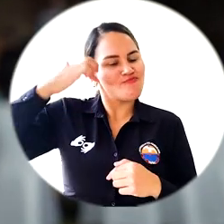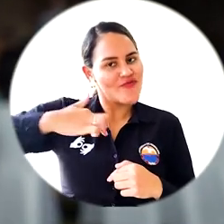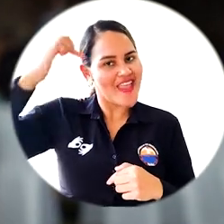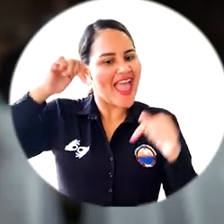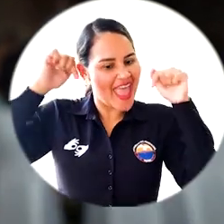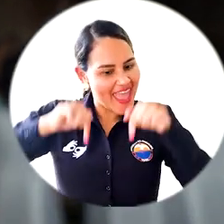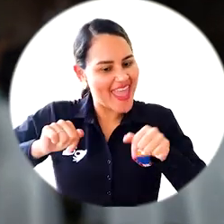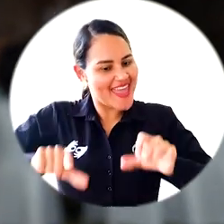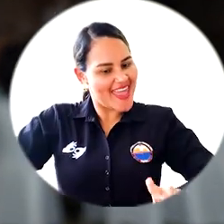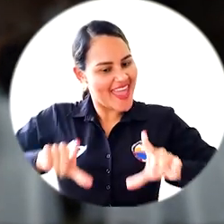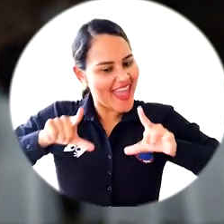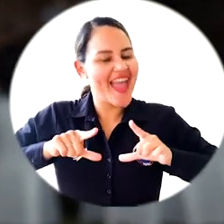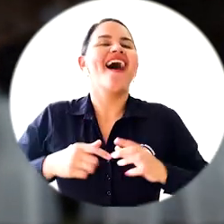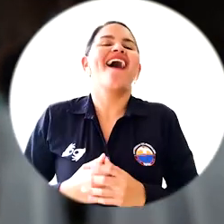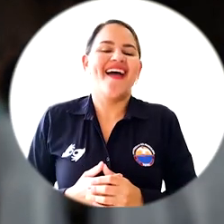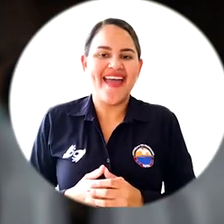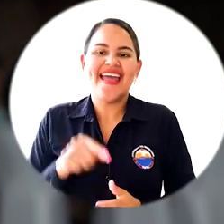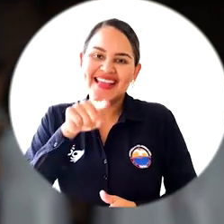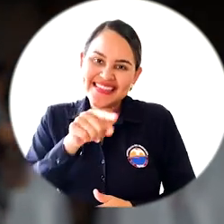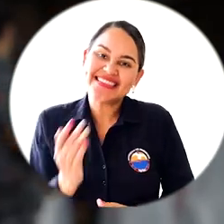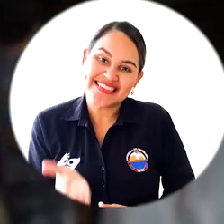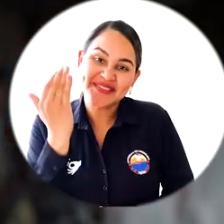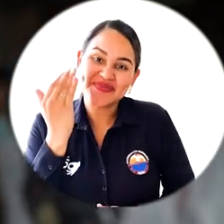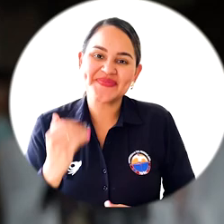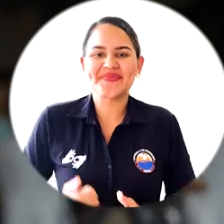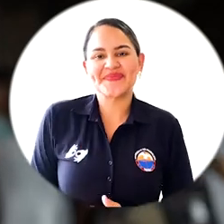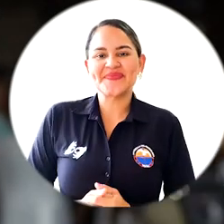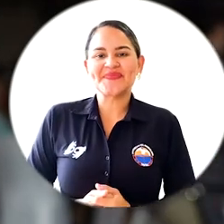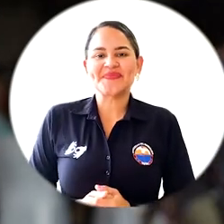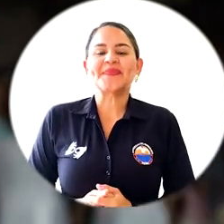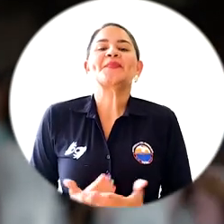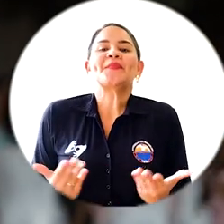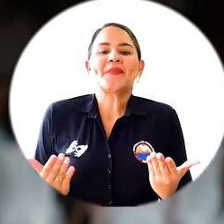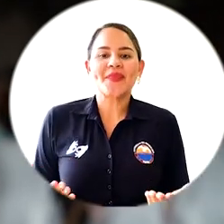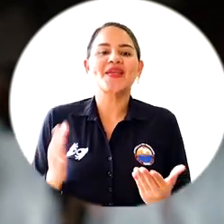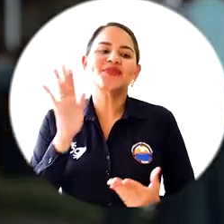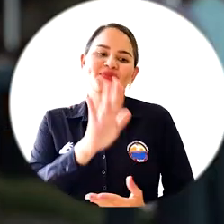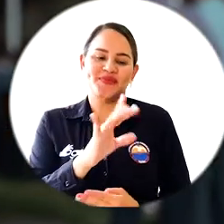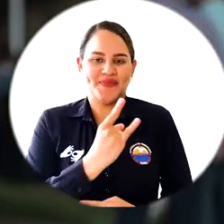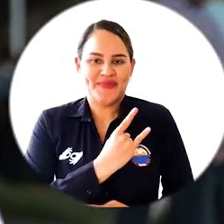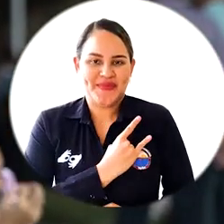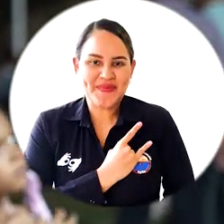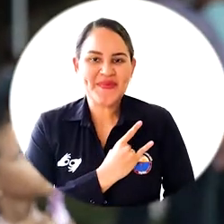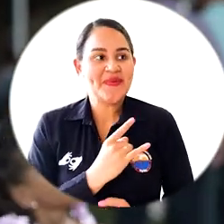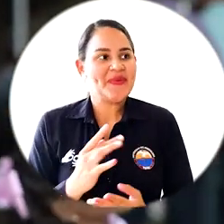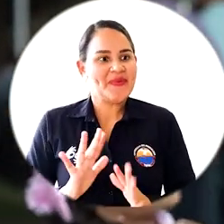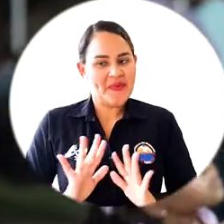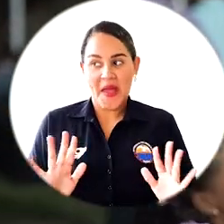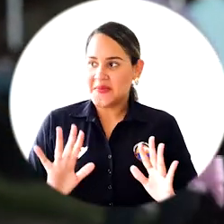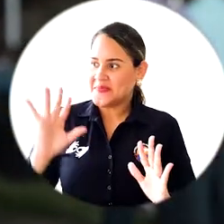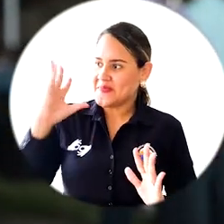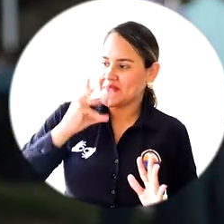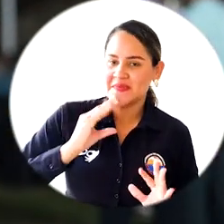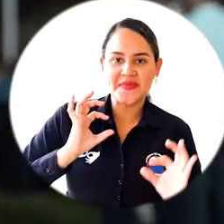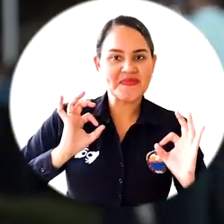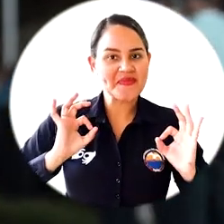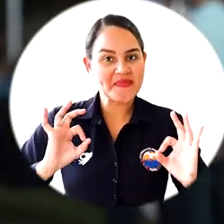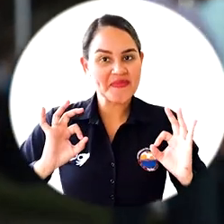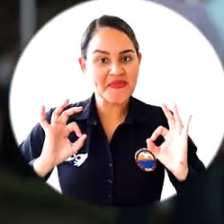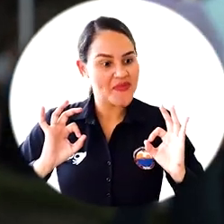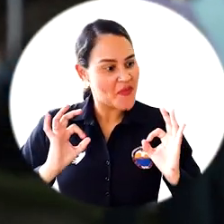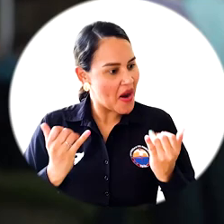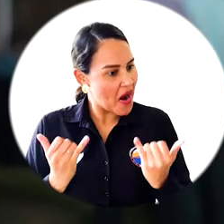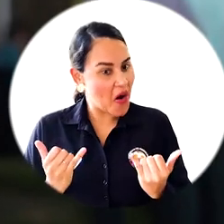agradecer a la universidad que nos dio acceso a la educación superior que es una universidad hoy en día